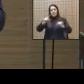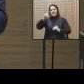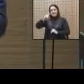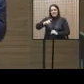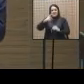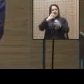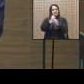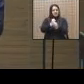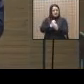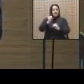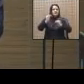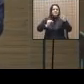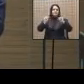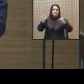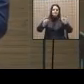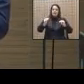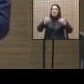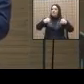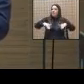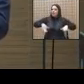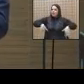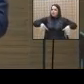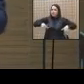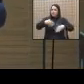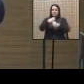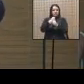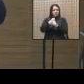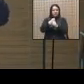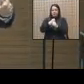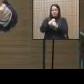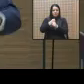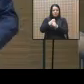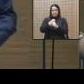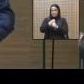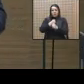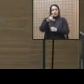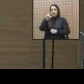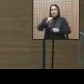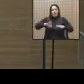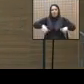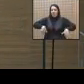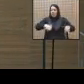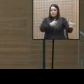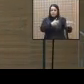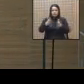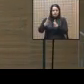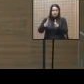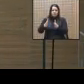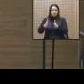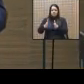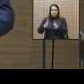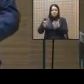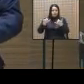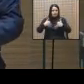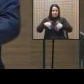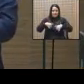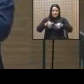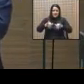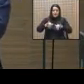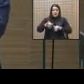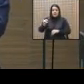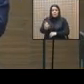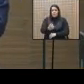Equilibrios que no se han obtenido. Equilibrios que no están planteados en la mesa. Y que lo único que está